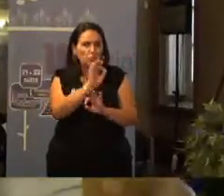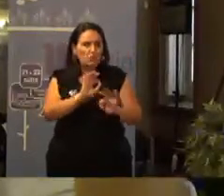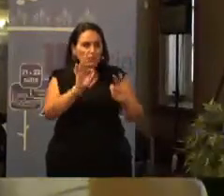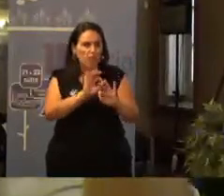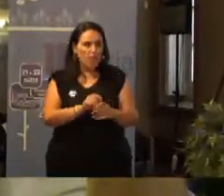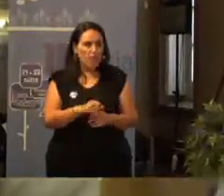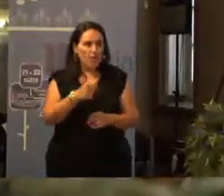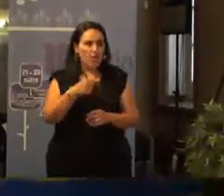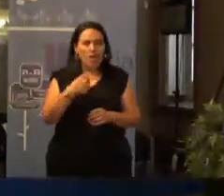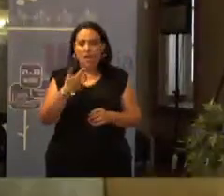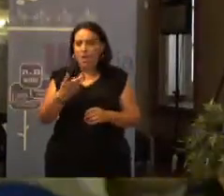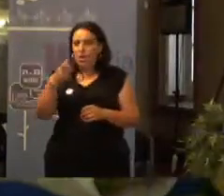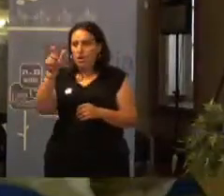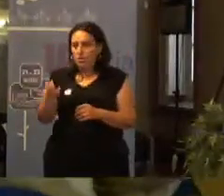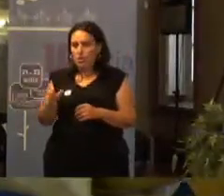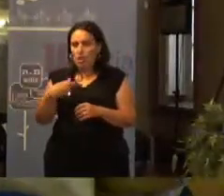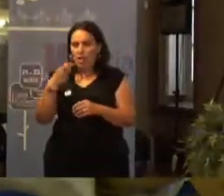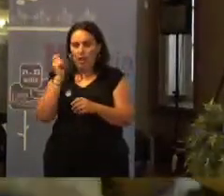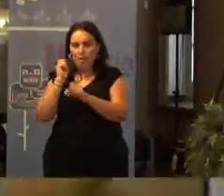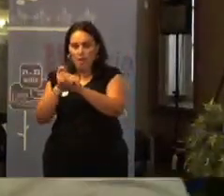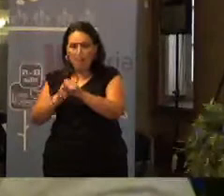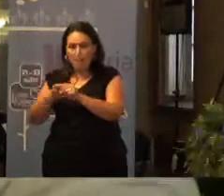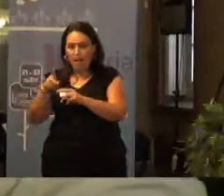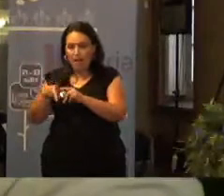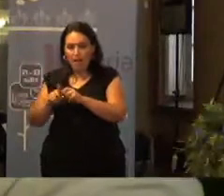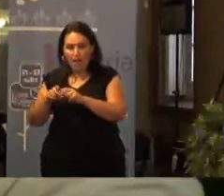Onde eu vivo sabe máis o Ferreiro de Castrigo, que está a 100 pasos de min,